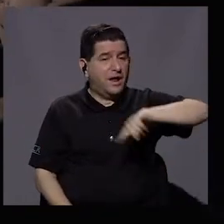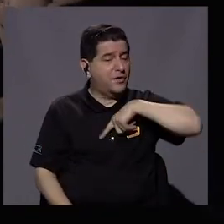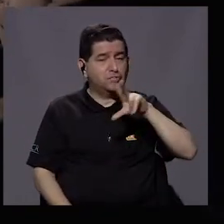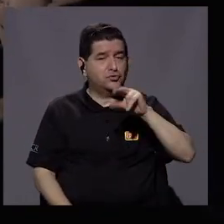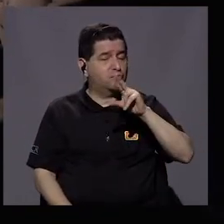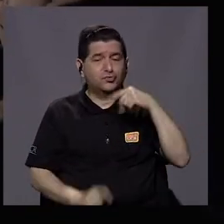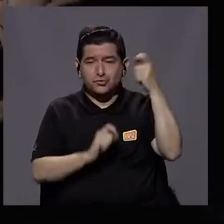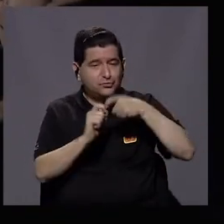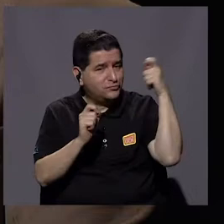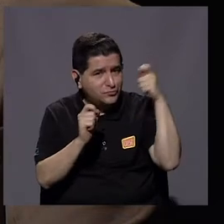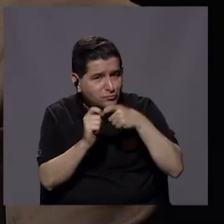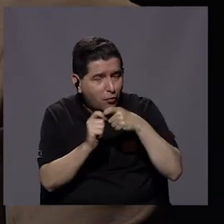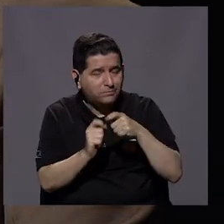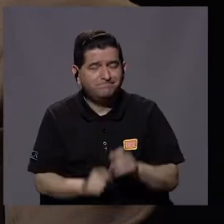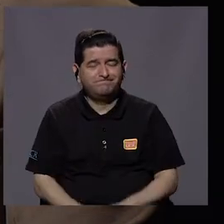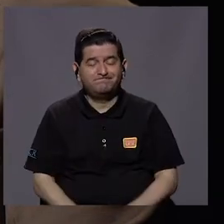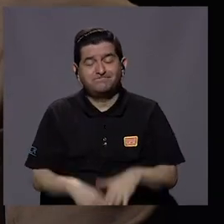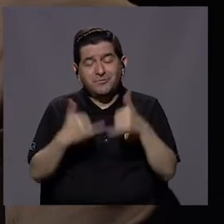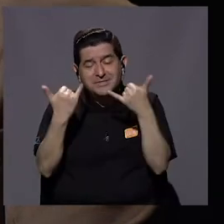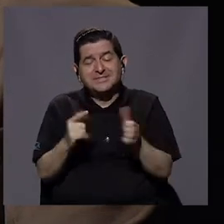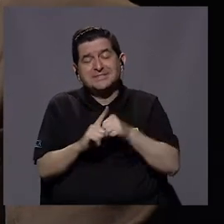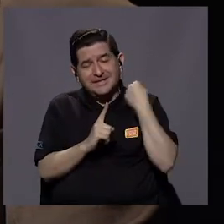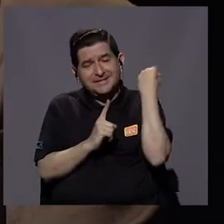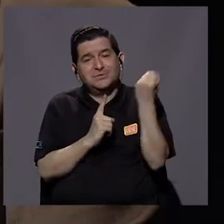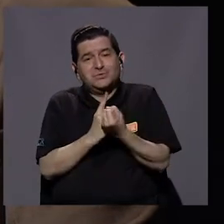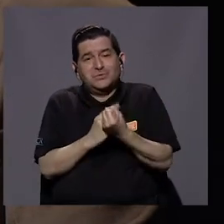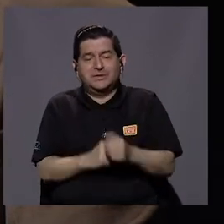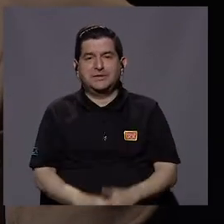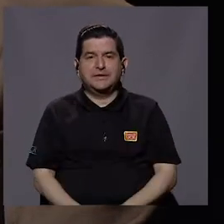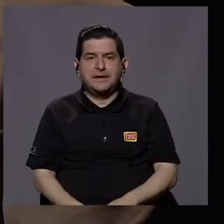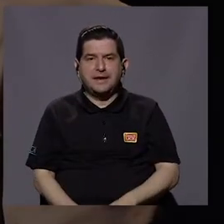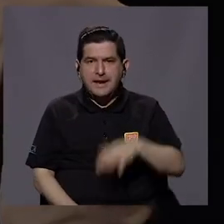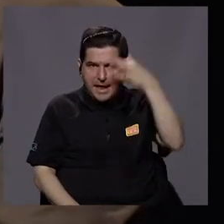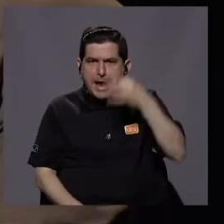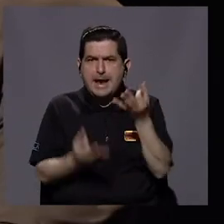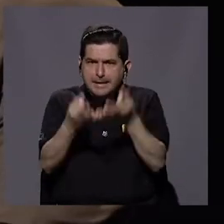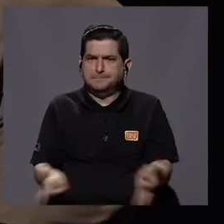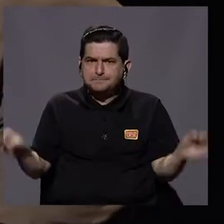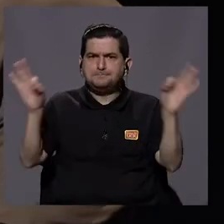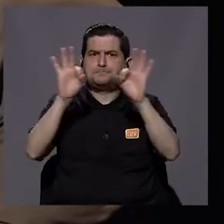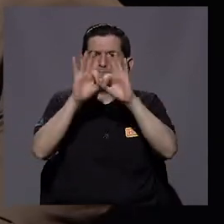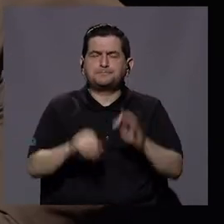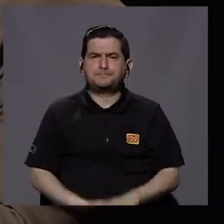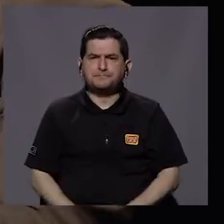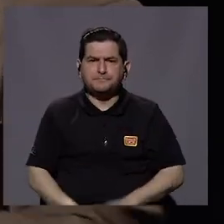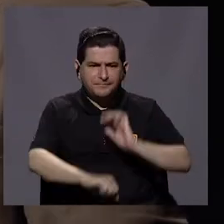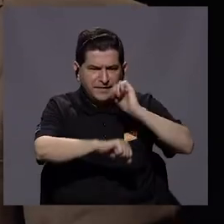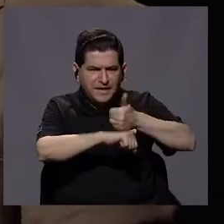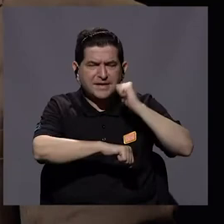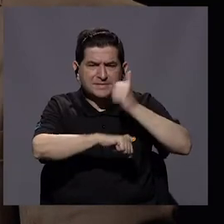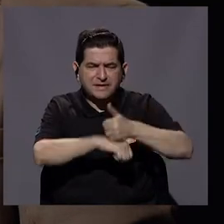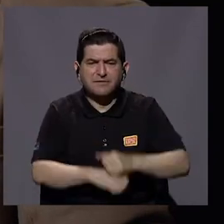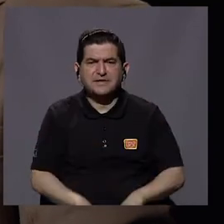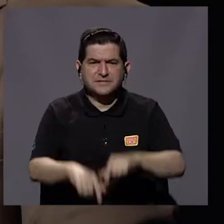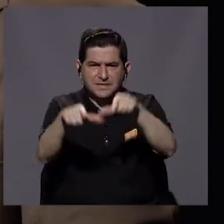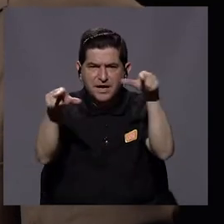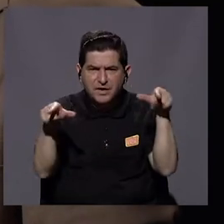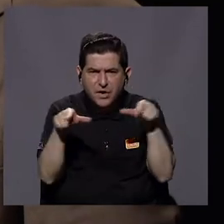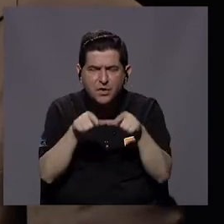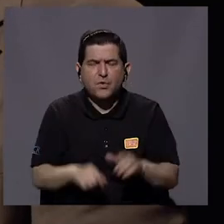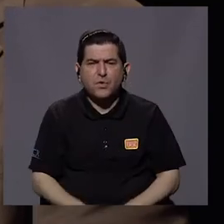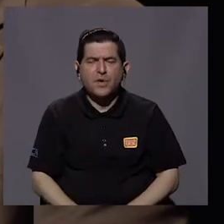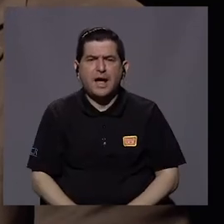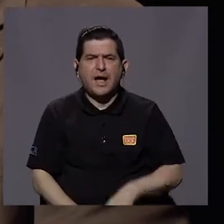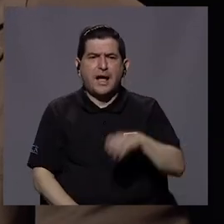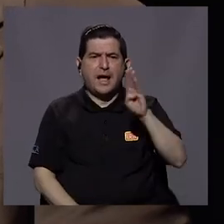digamos, hecho tal y como estamos. Un criterio importante, por ejemplo, son la determinación de zonas bióticas. Por ejemplo, una zona